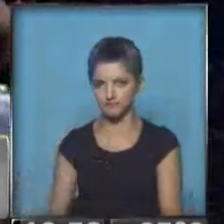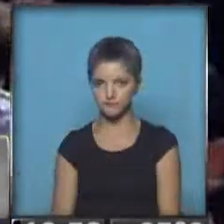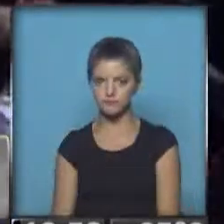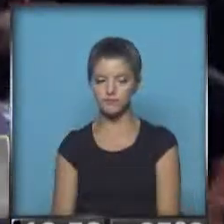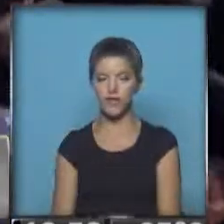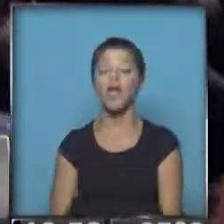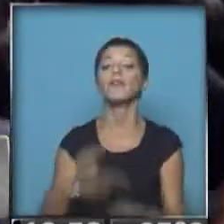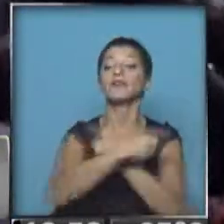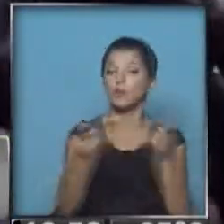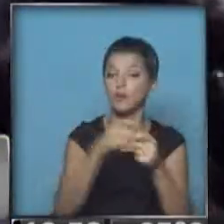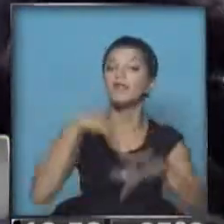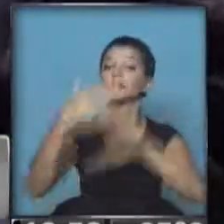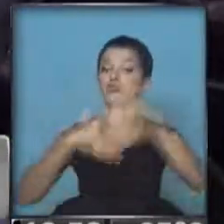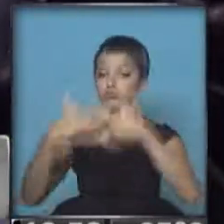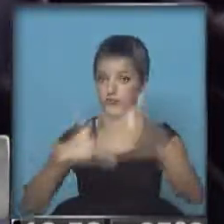Distribuir y crecer.